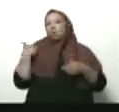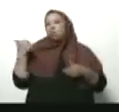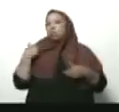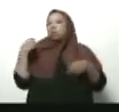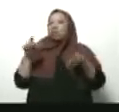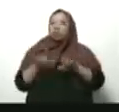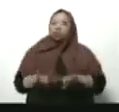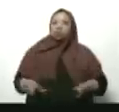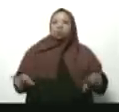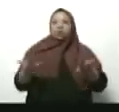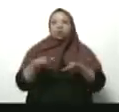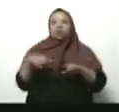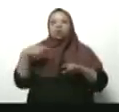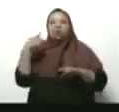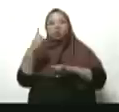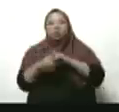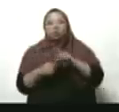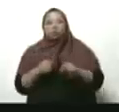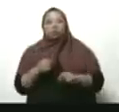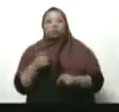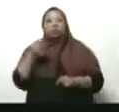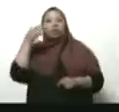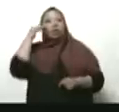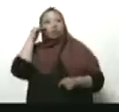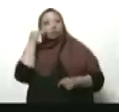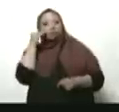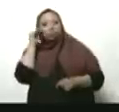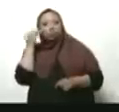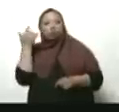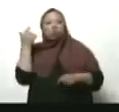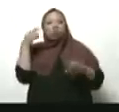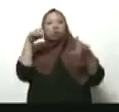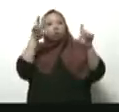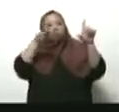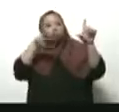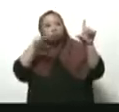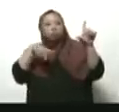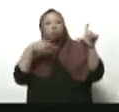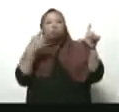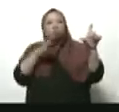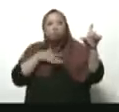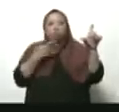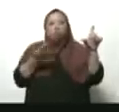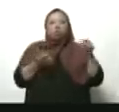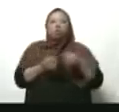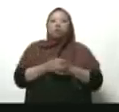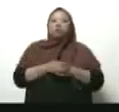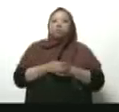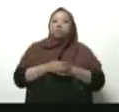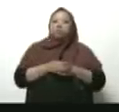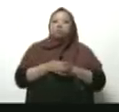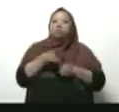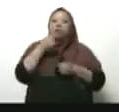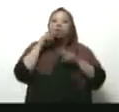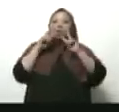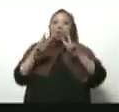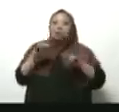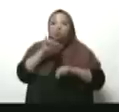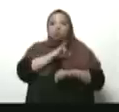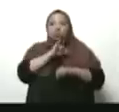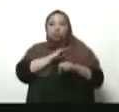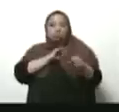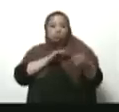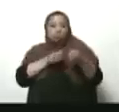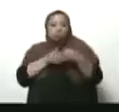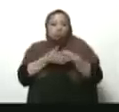entre ellos las redes sociales las personas pedófilas en la mayoría de la ocasión ocultan su verdadera identidad a fin de